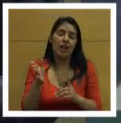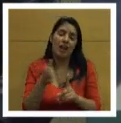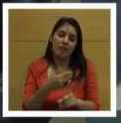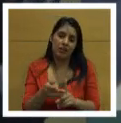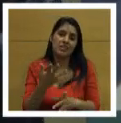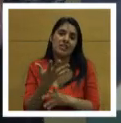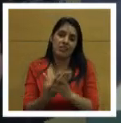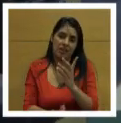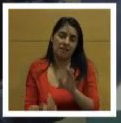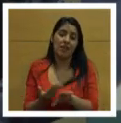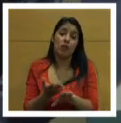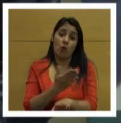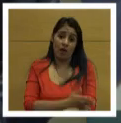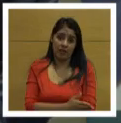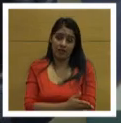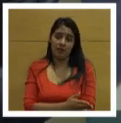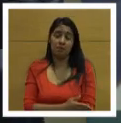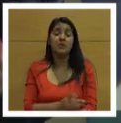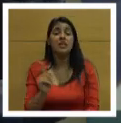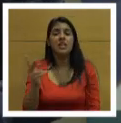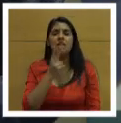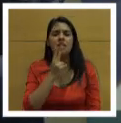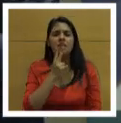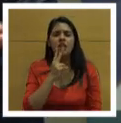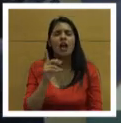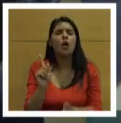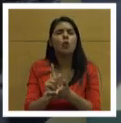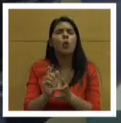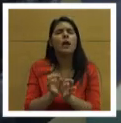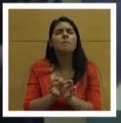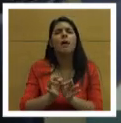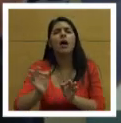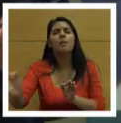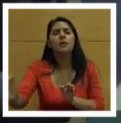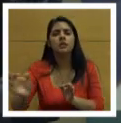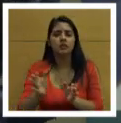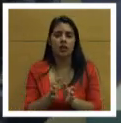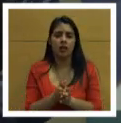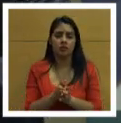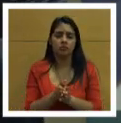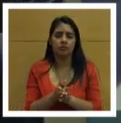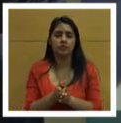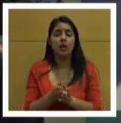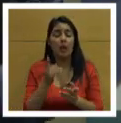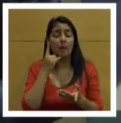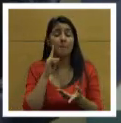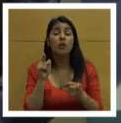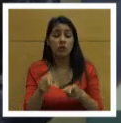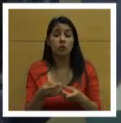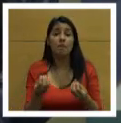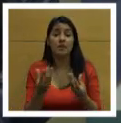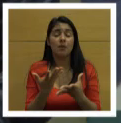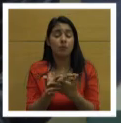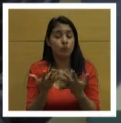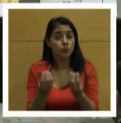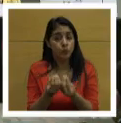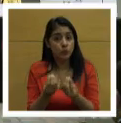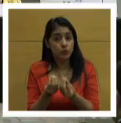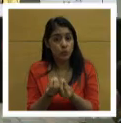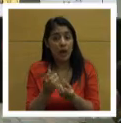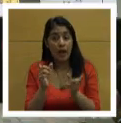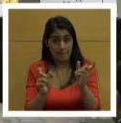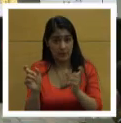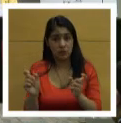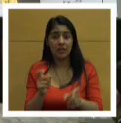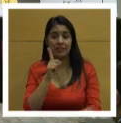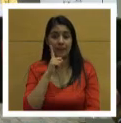antes, ¿ya? Y ella vivía en un lugar un poco más apartado, digamos, Río Negro, un poquito al interior, pero así pasa mucho a personas que de alguna